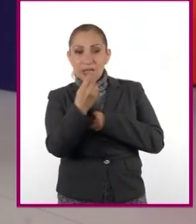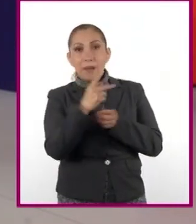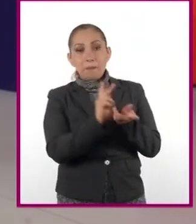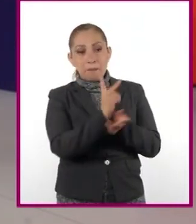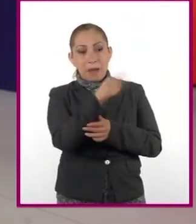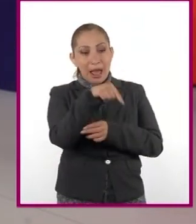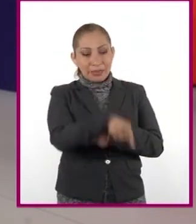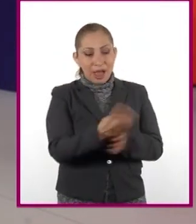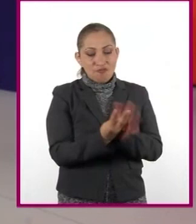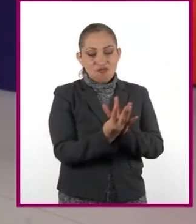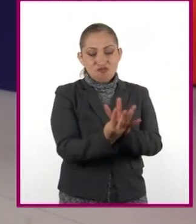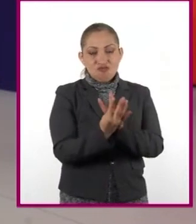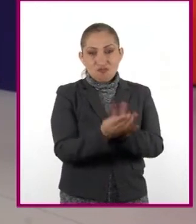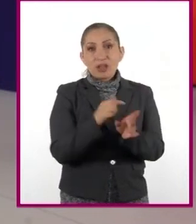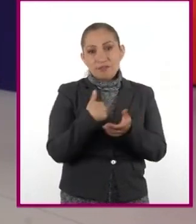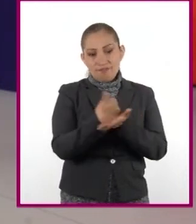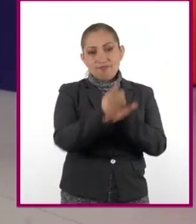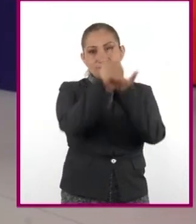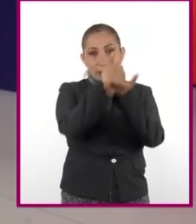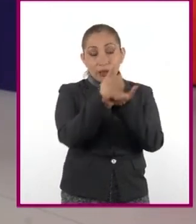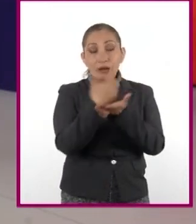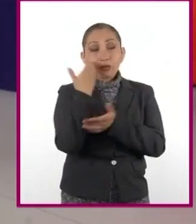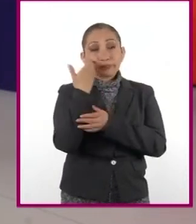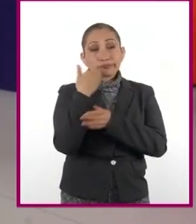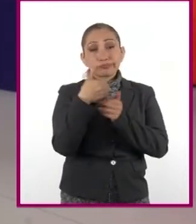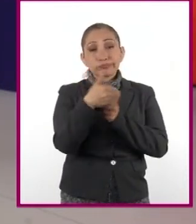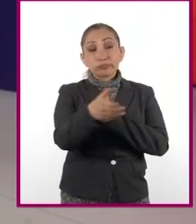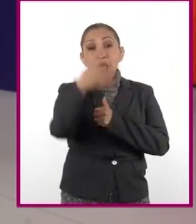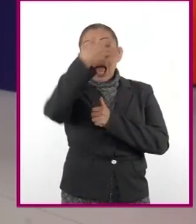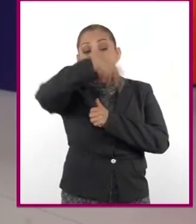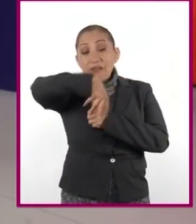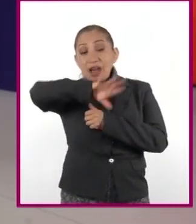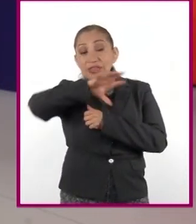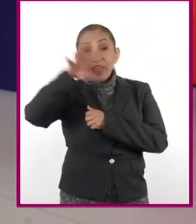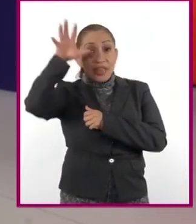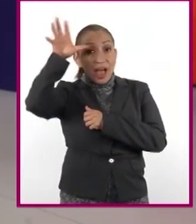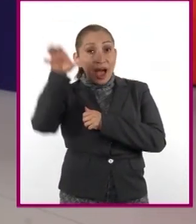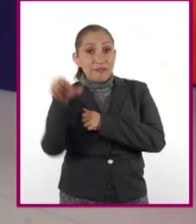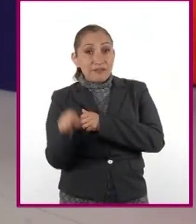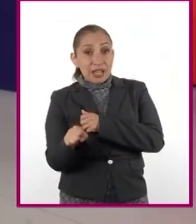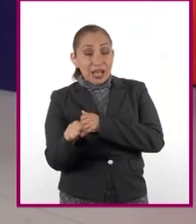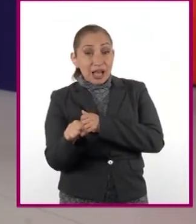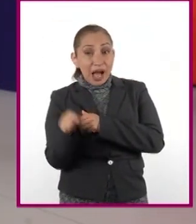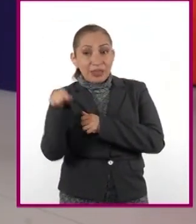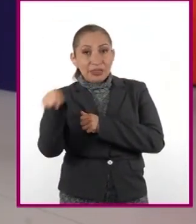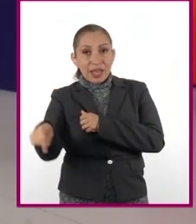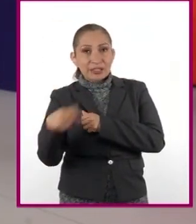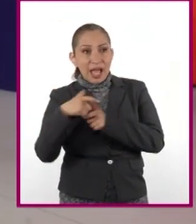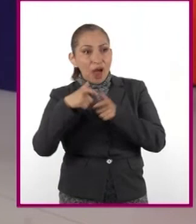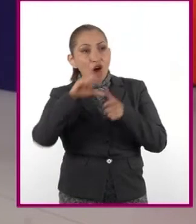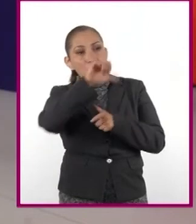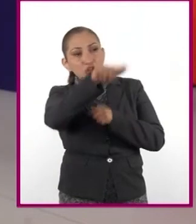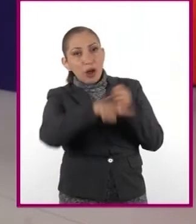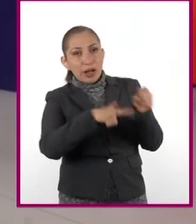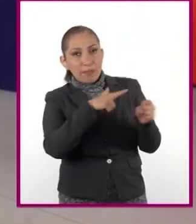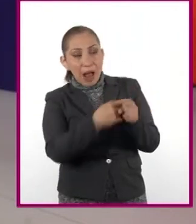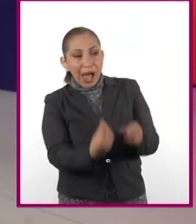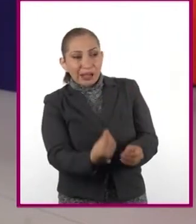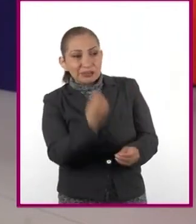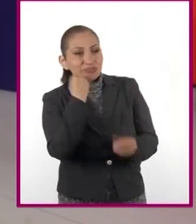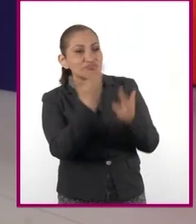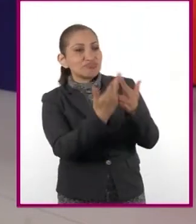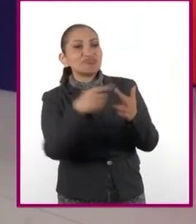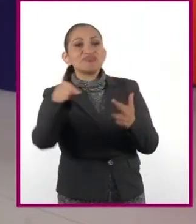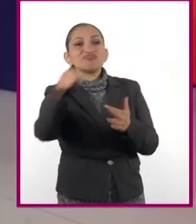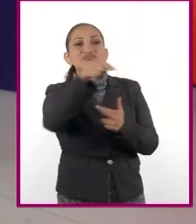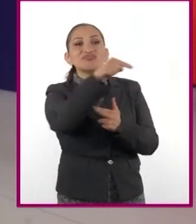también se mantienen. A largo plazo, el elefante africano permite que los grandes depredadores tengan un